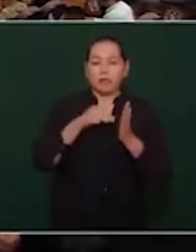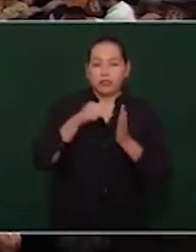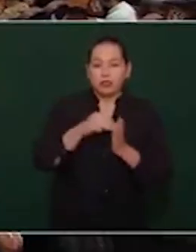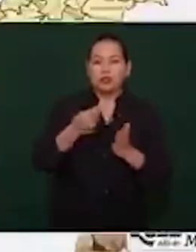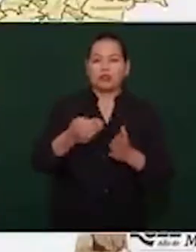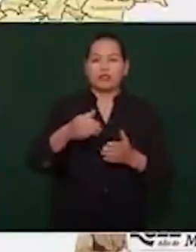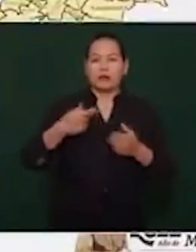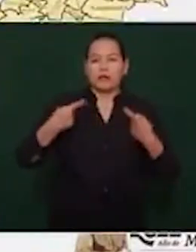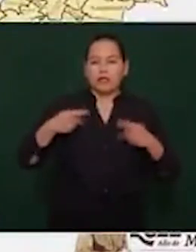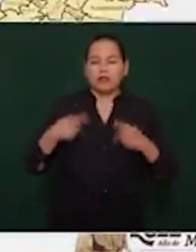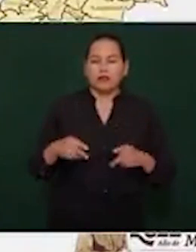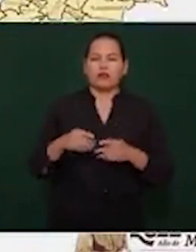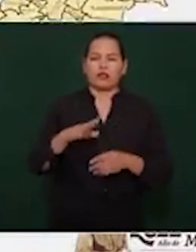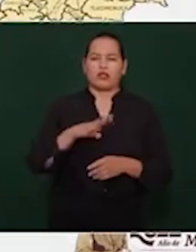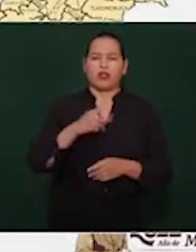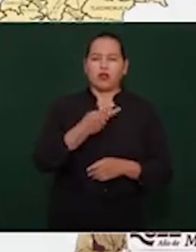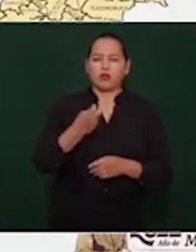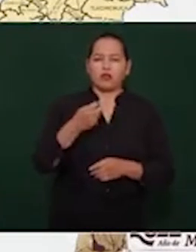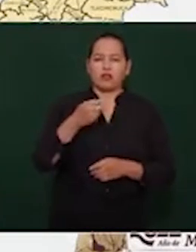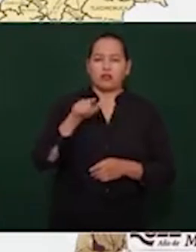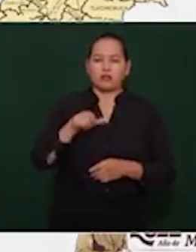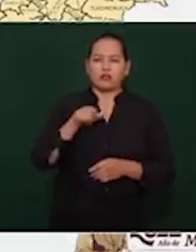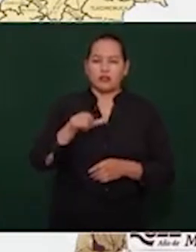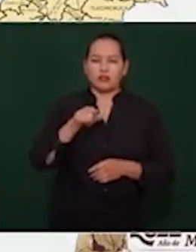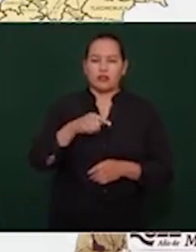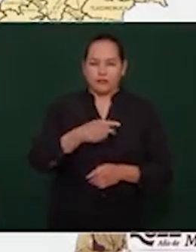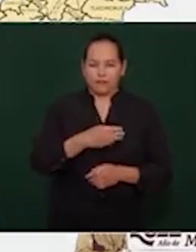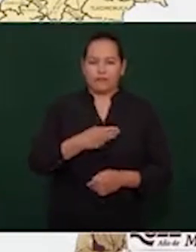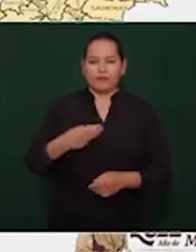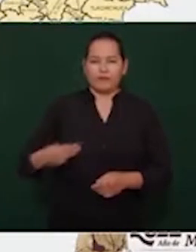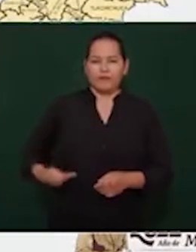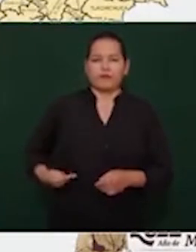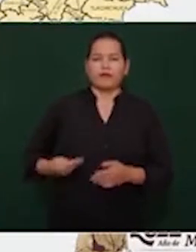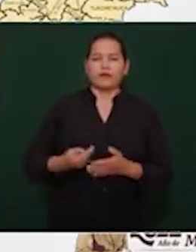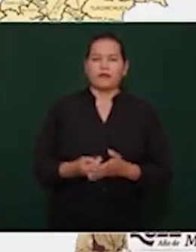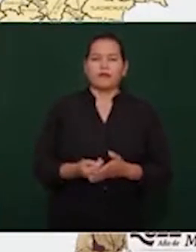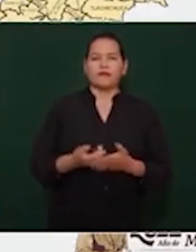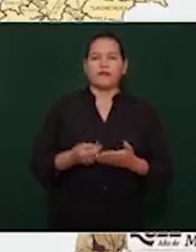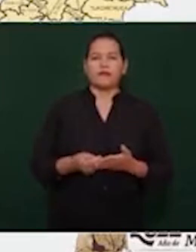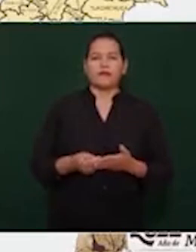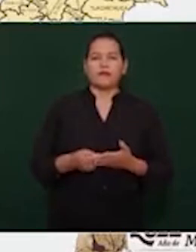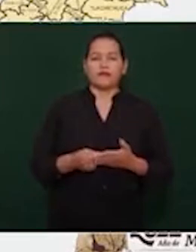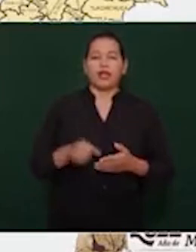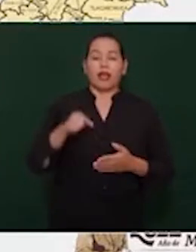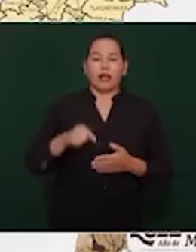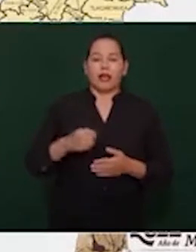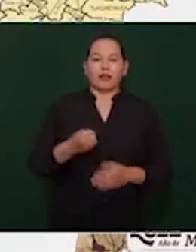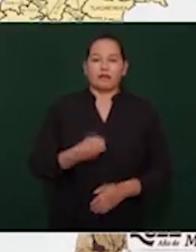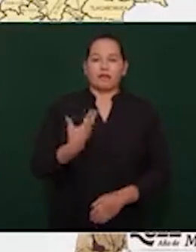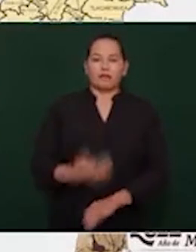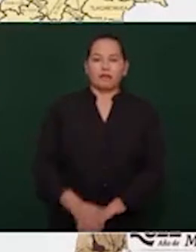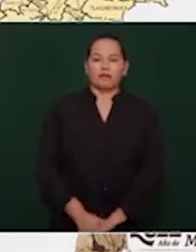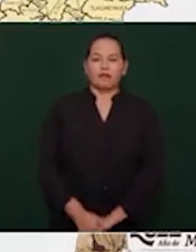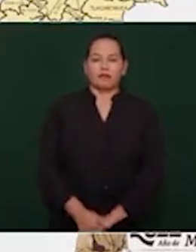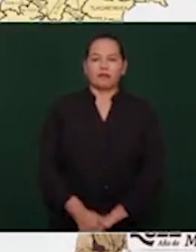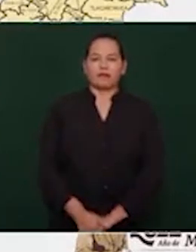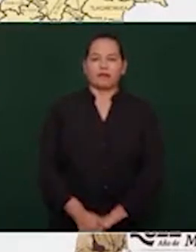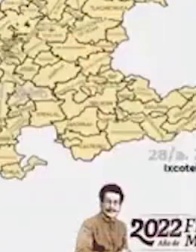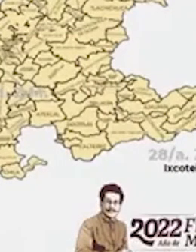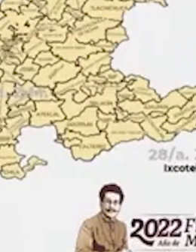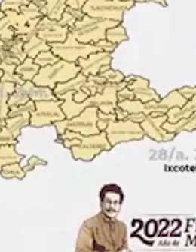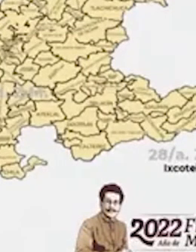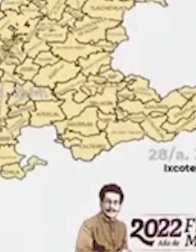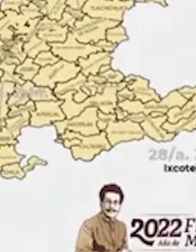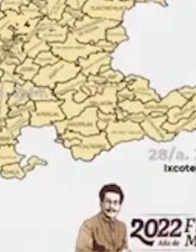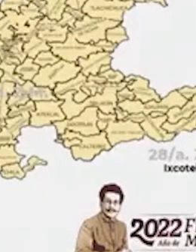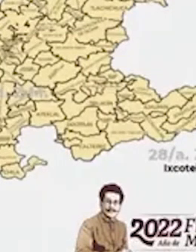concentra el 33% en lo que es Puebla, Tehuacán y San Martín Texmelucan, 2.17 millones,